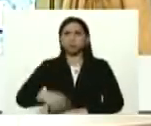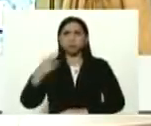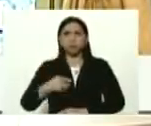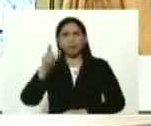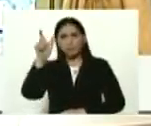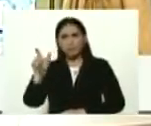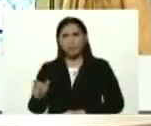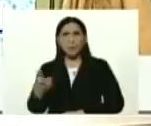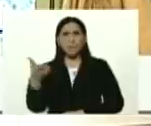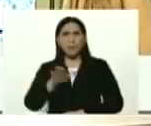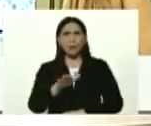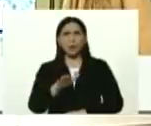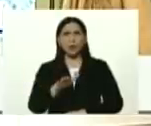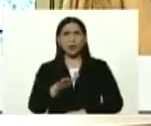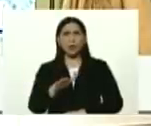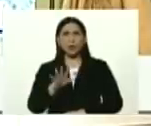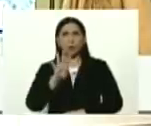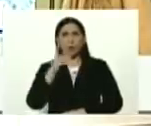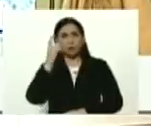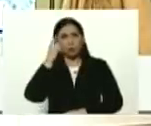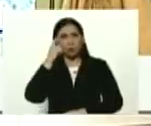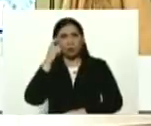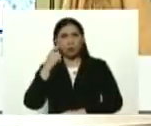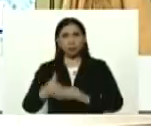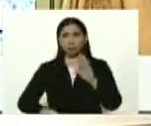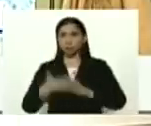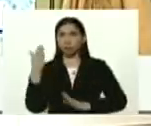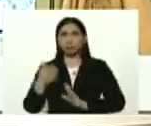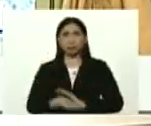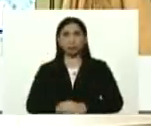días. Por esa comunidad, Aristóbulo, se lo lleva.